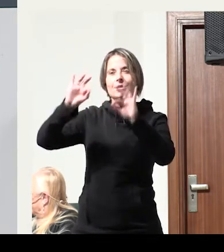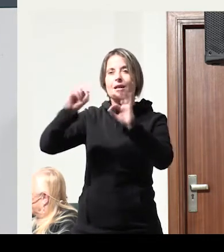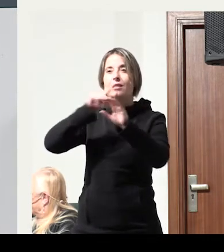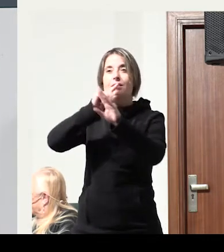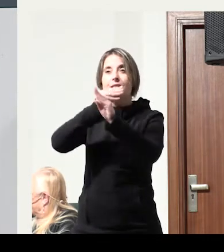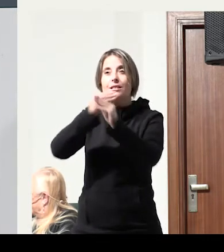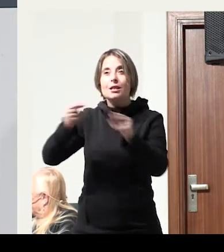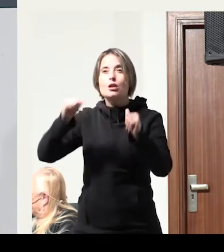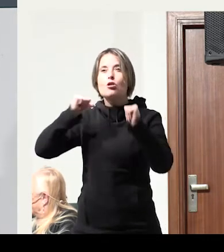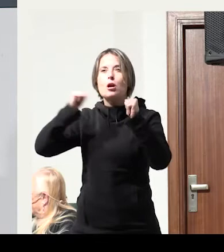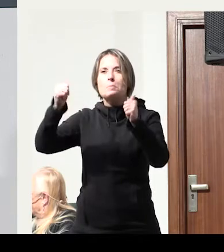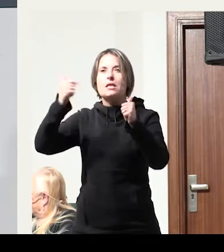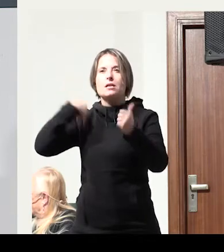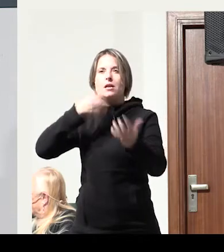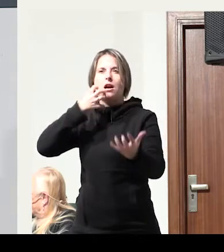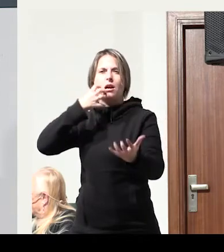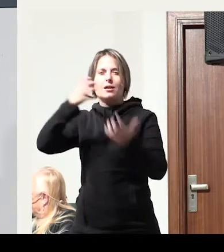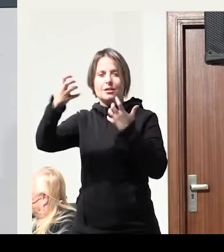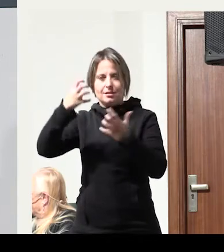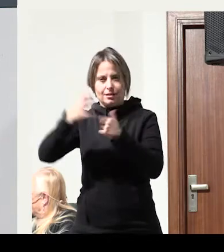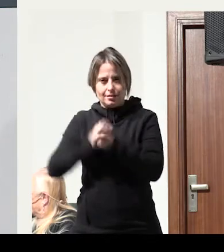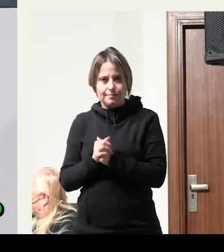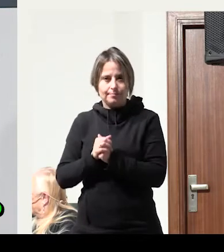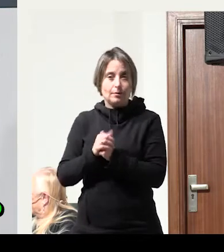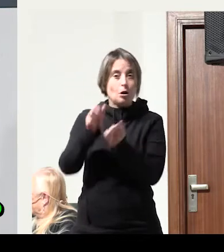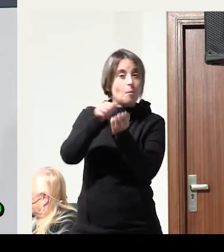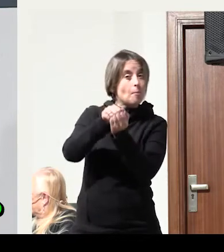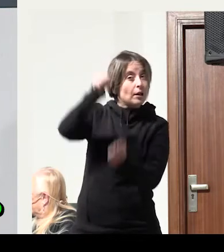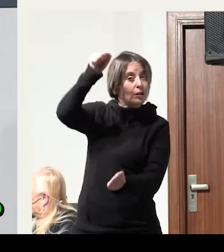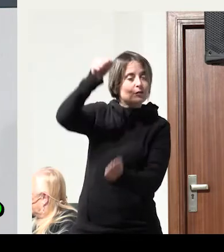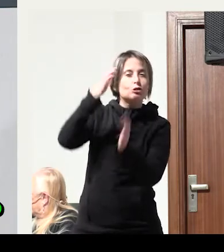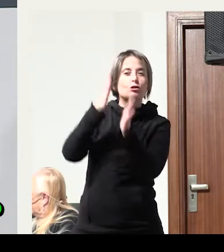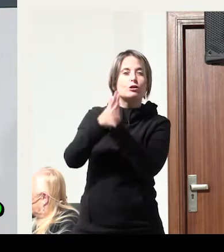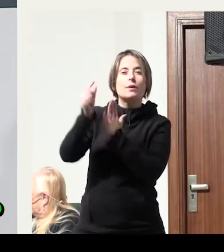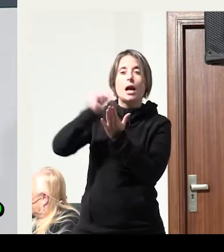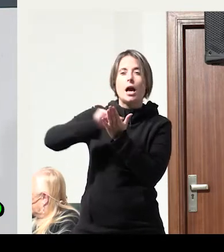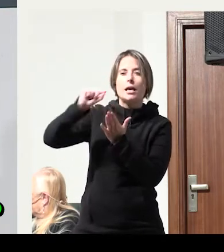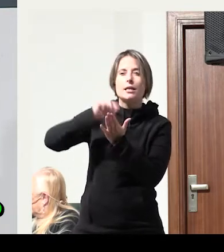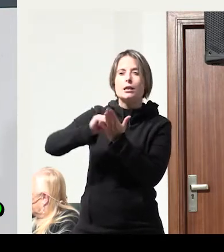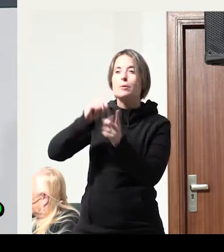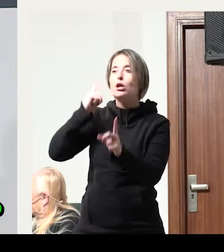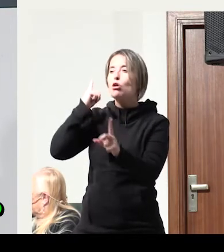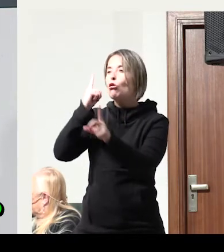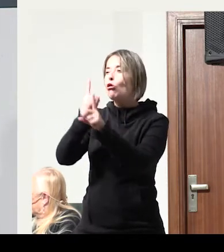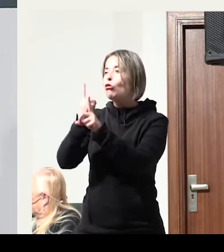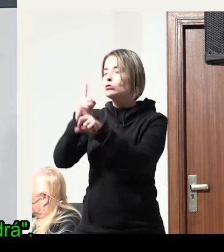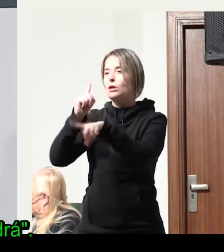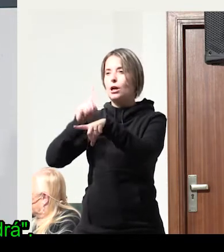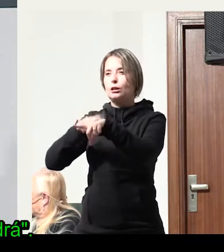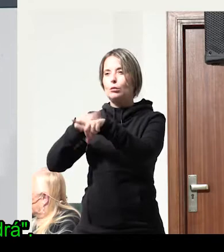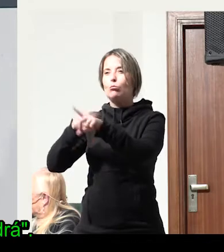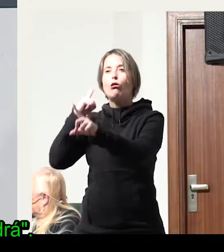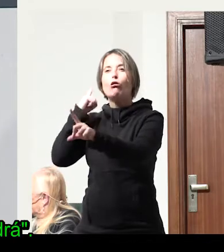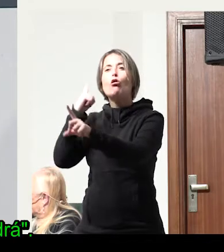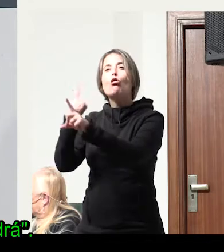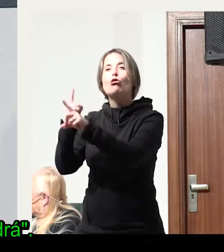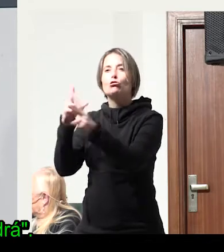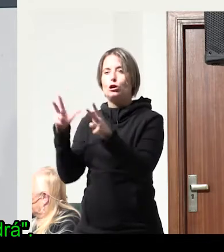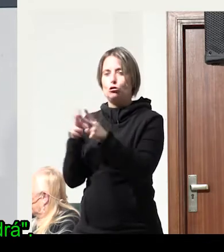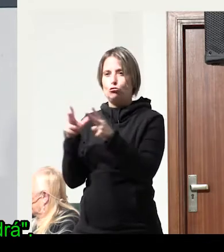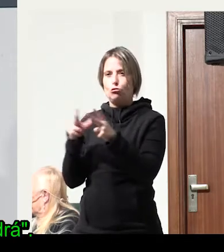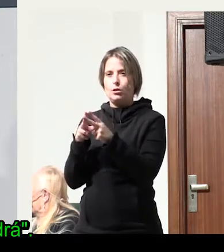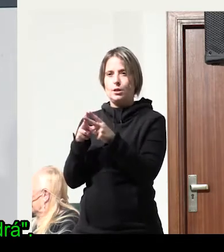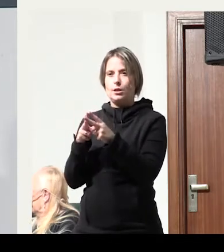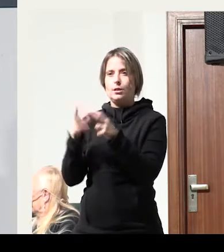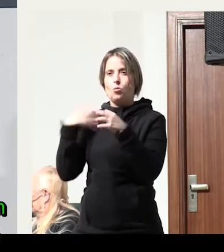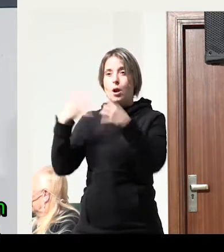gritar. Un manifiesto es escribir contra la razón de tu tiempo y de tu sociedad, abrir una ventana a lo